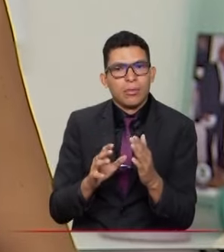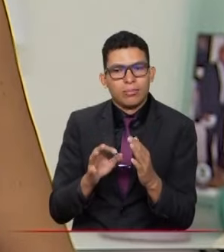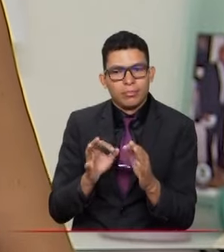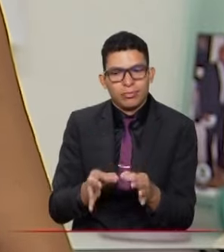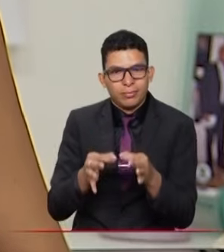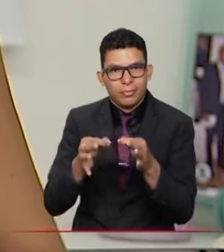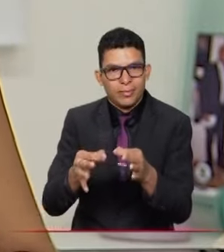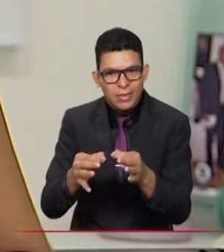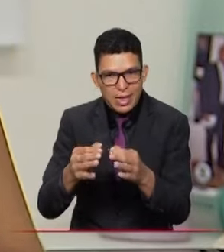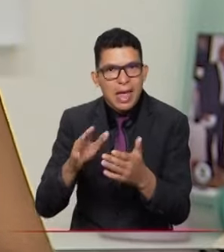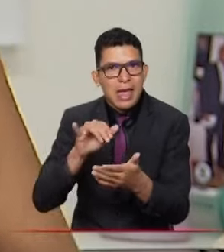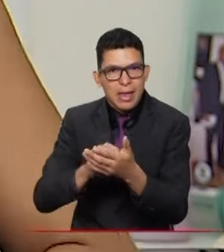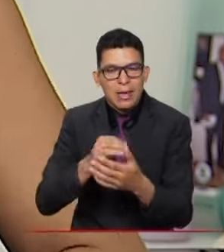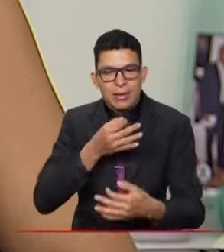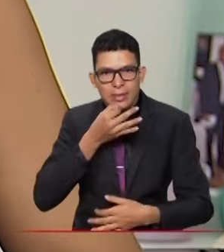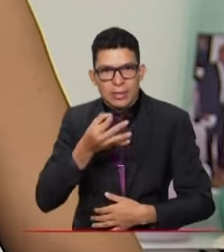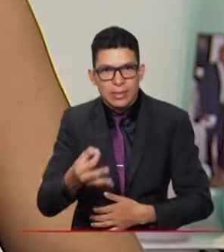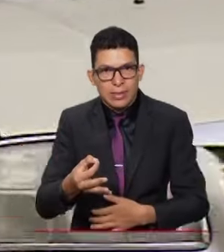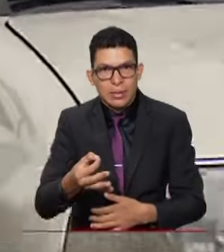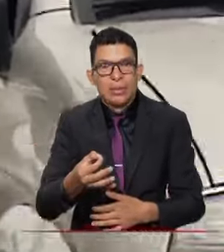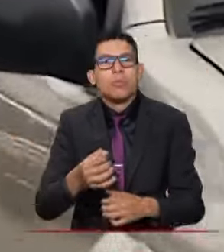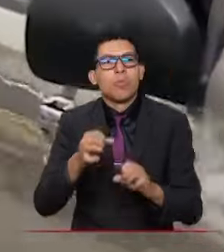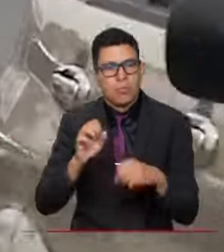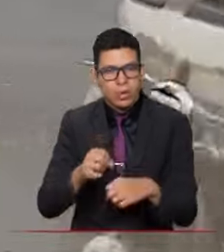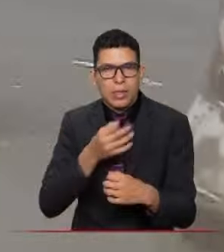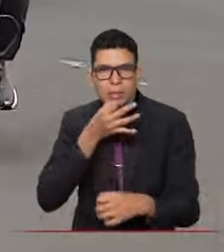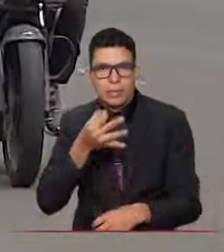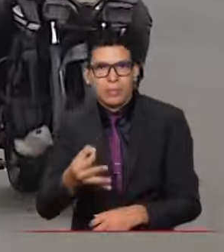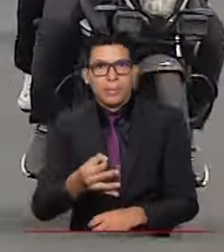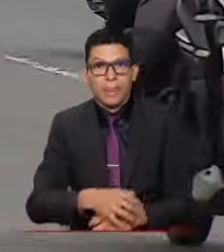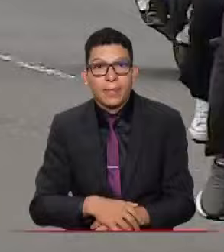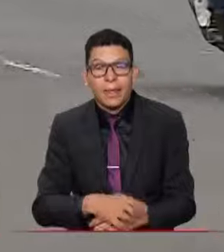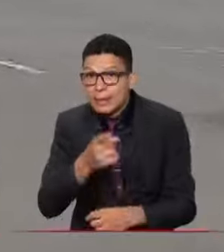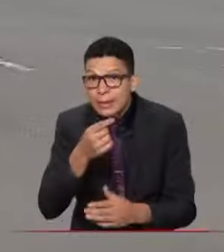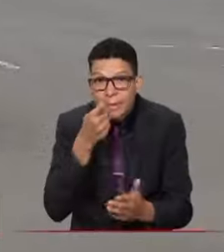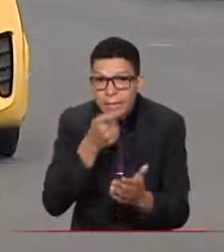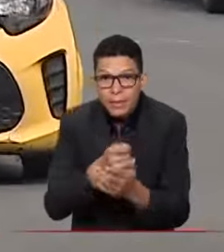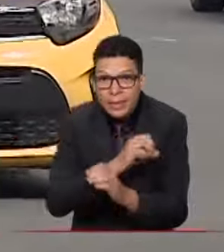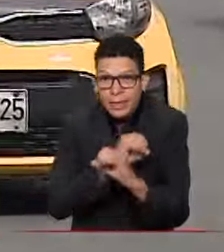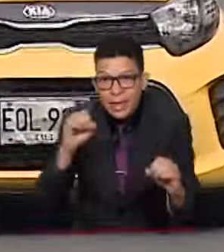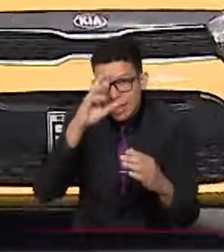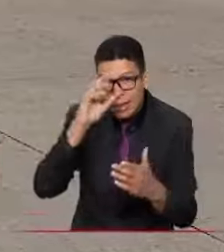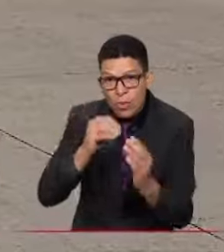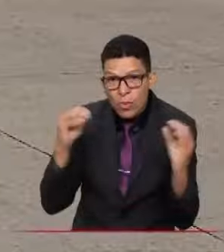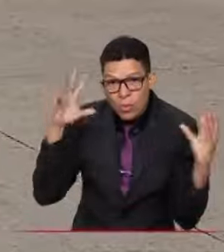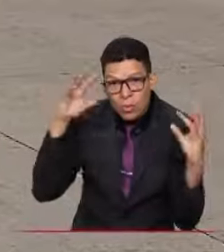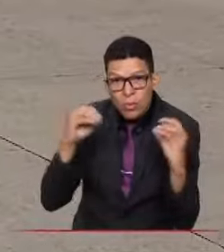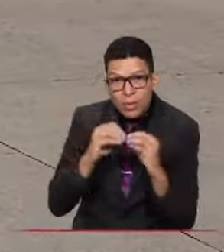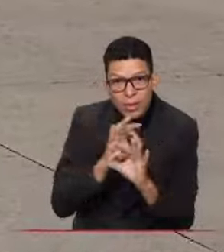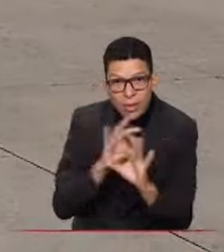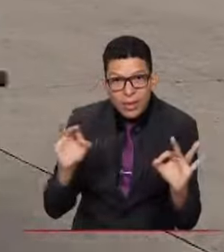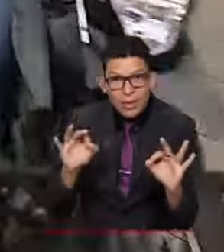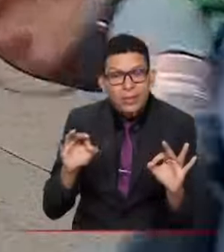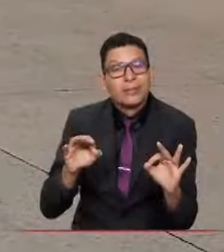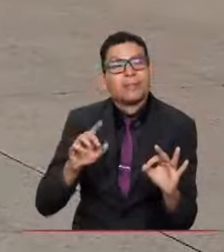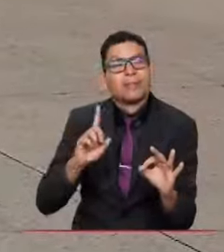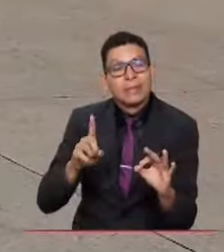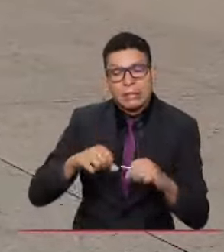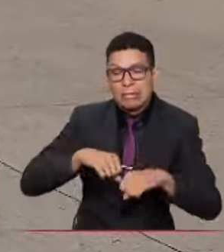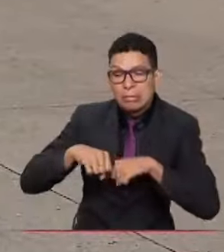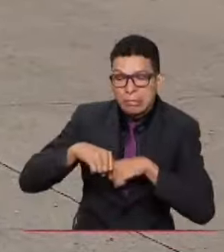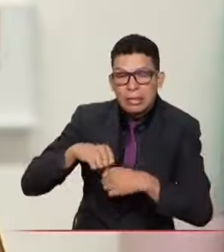declarar el impuesto vehicular es declarable pero de no pagar ni llegar acuerdos estos podrían terminar en desgastantes